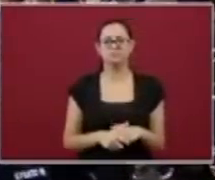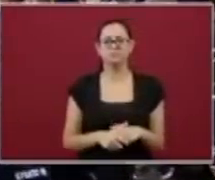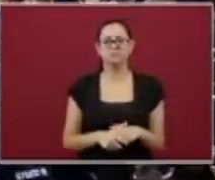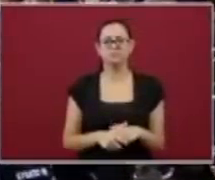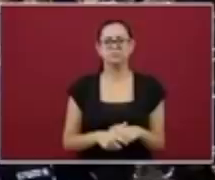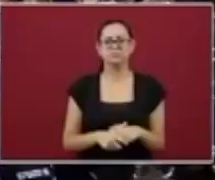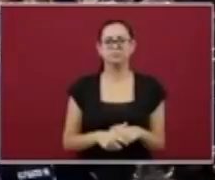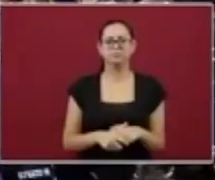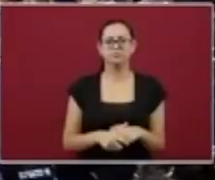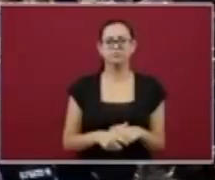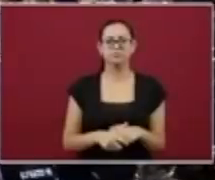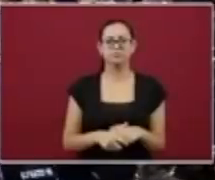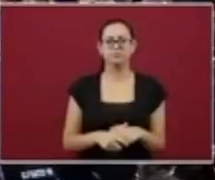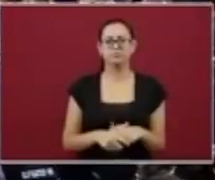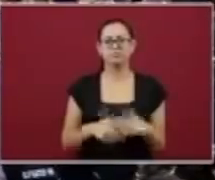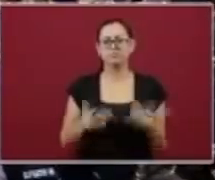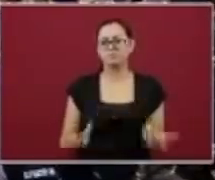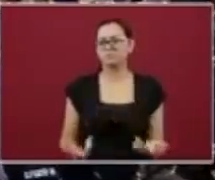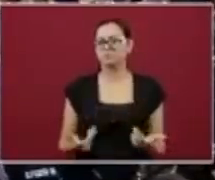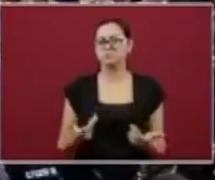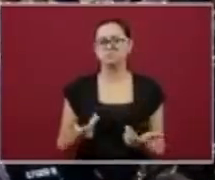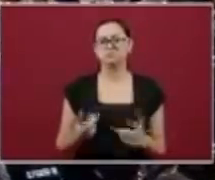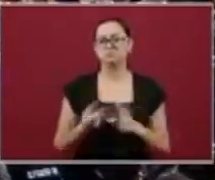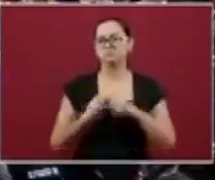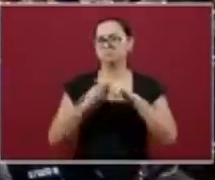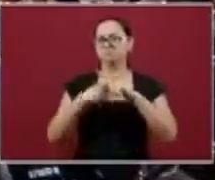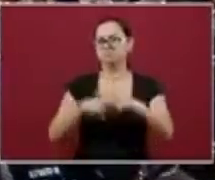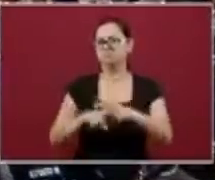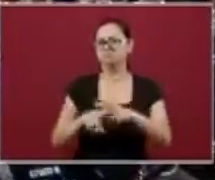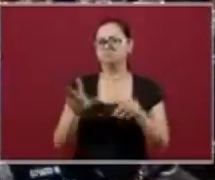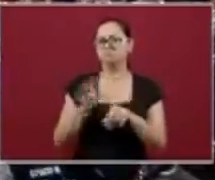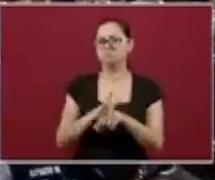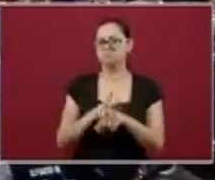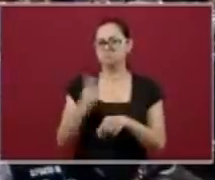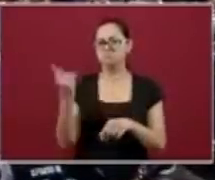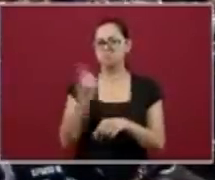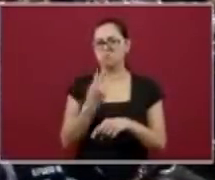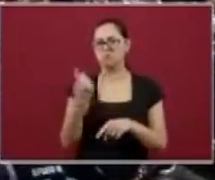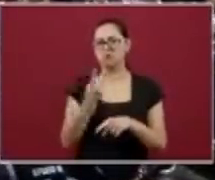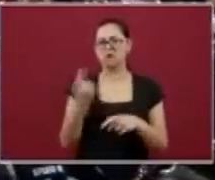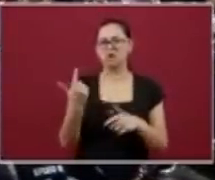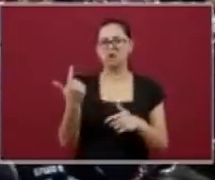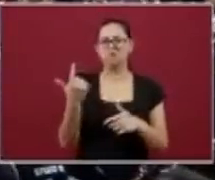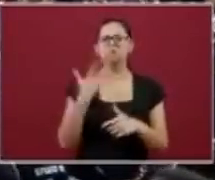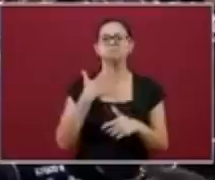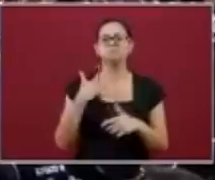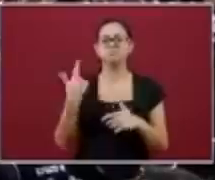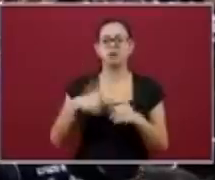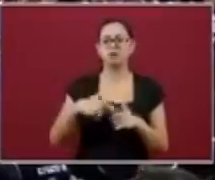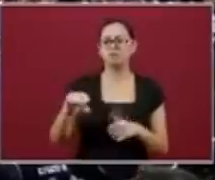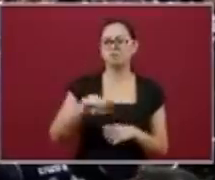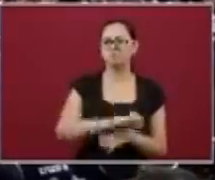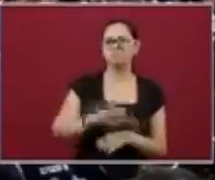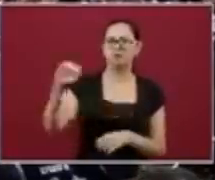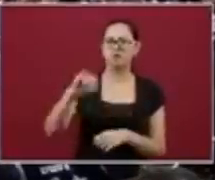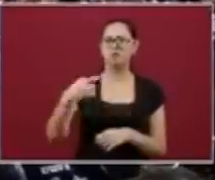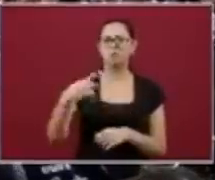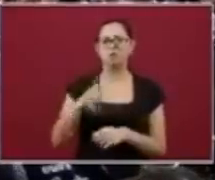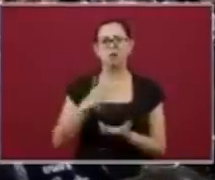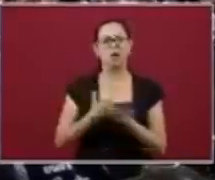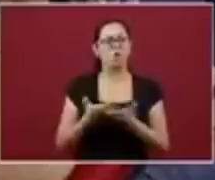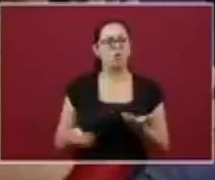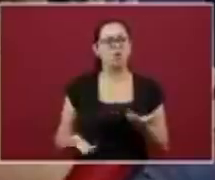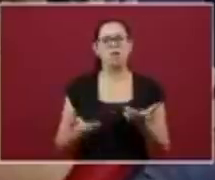Según han explicado, ellos empezaron haciendo eso en contra de su lucha por el gasolinazo, pero luego han adherido nuevas